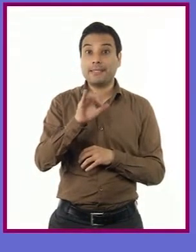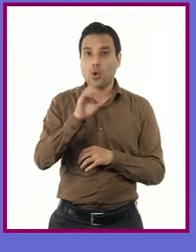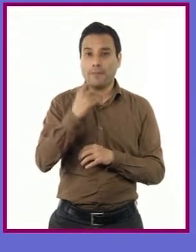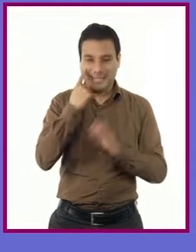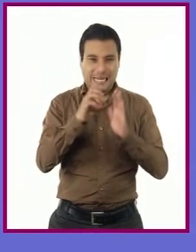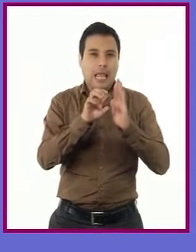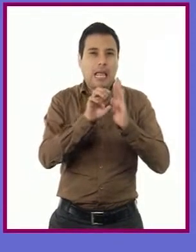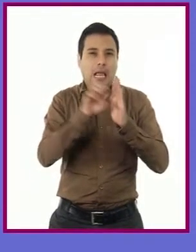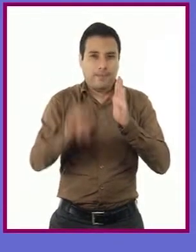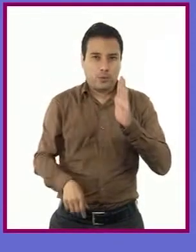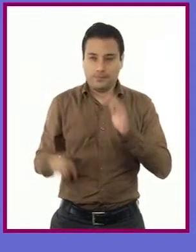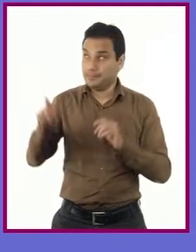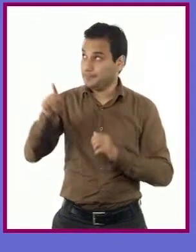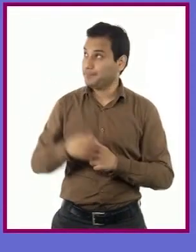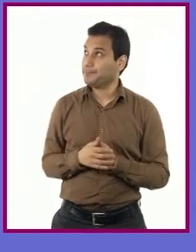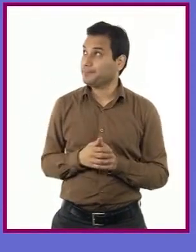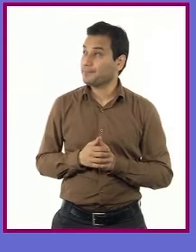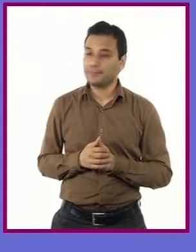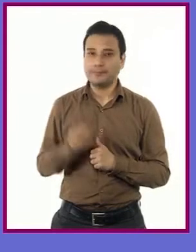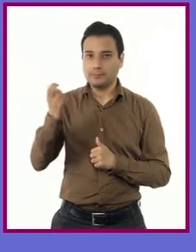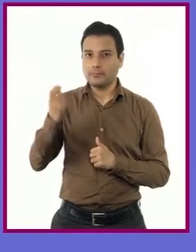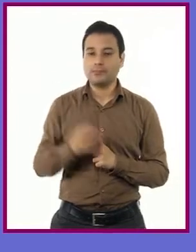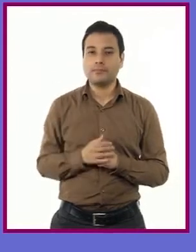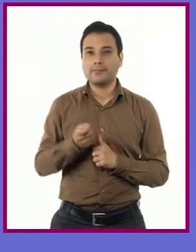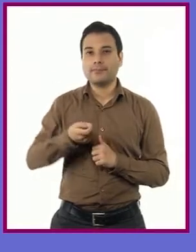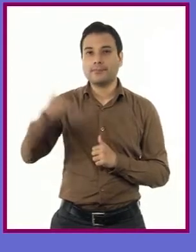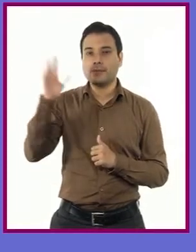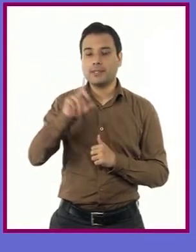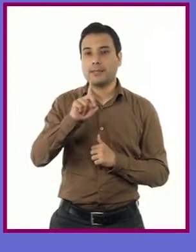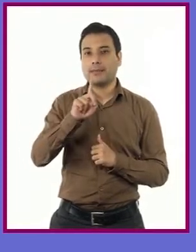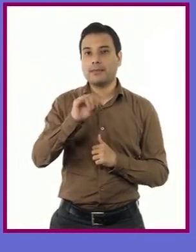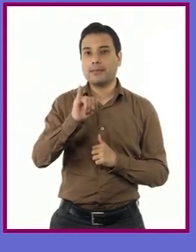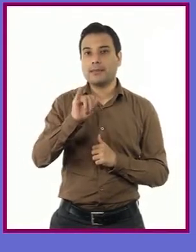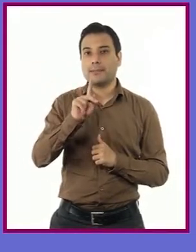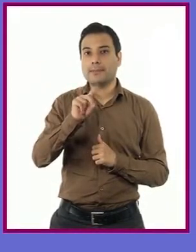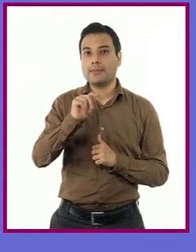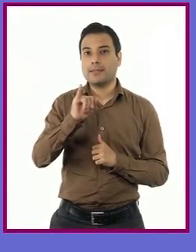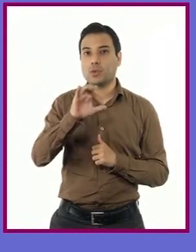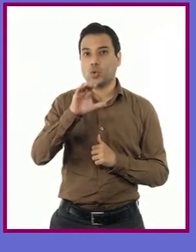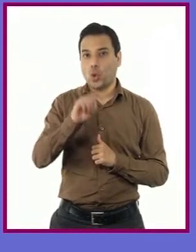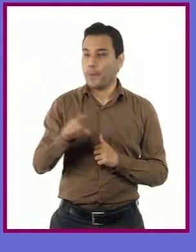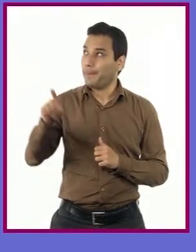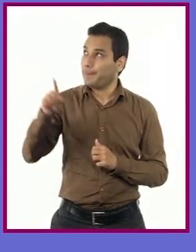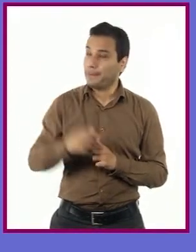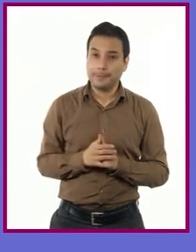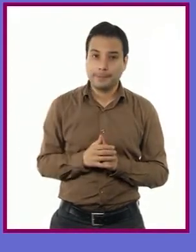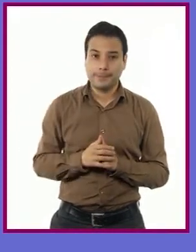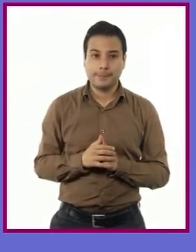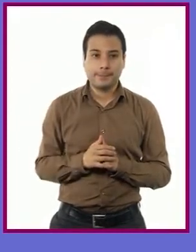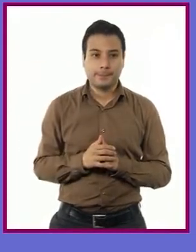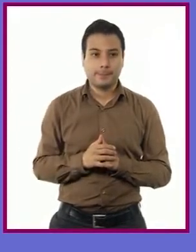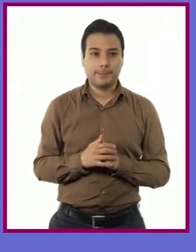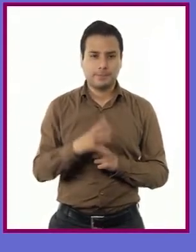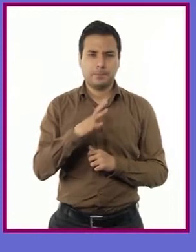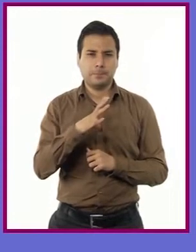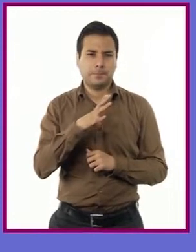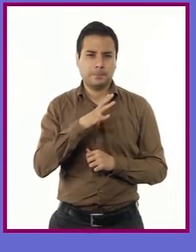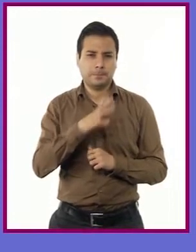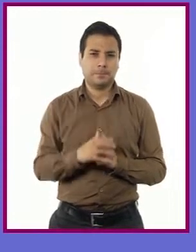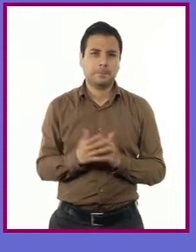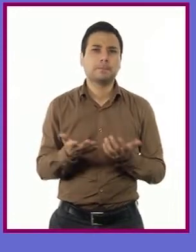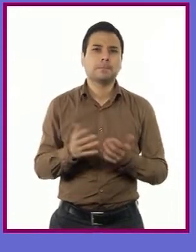este ejemplo. Es un díptico justo como el que acabas de proponer. En él podemos encontrar un esquema